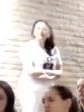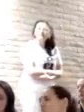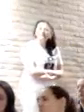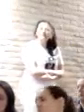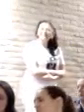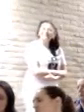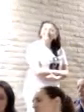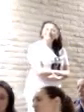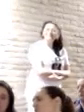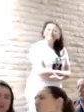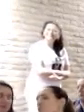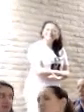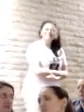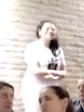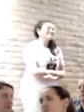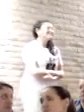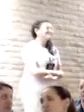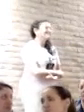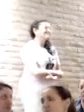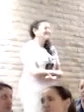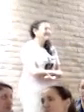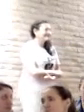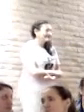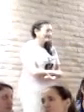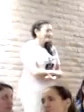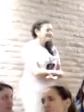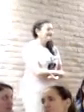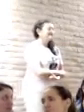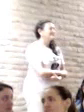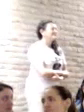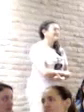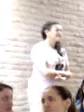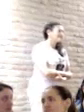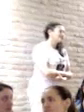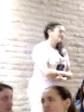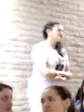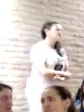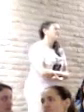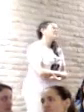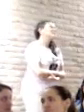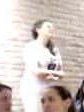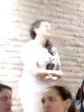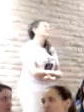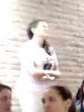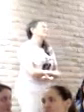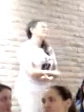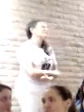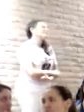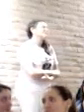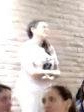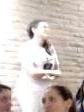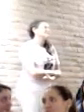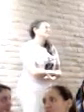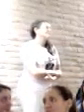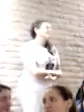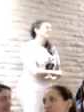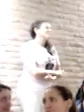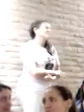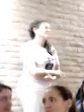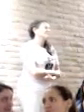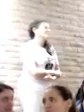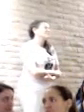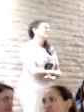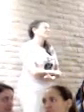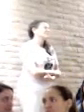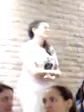camino e me genera mucha expectativa lo que nos queda por delante que sin duda Va a ser juntas Eh